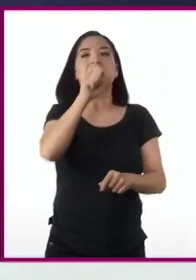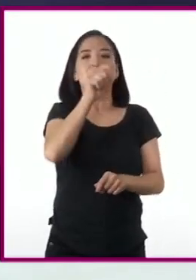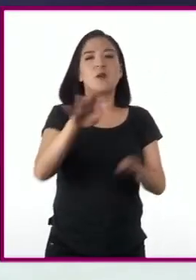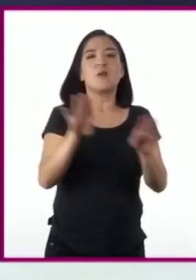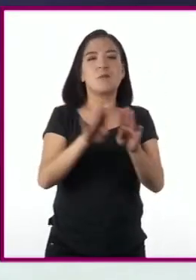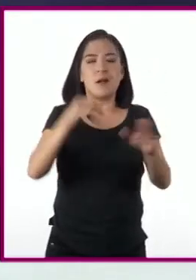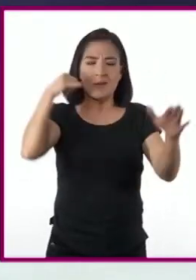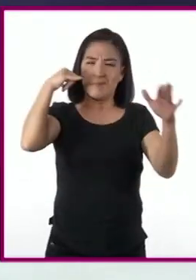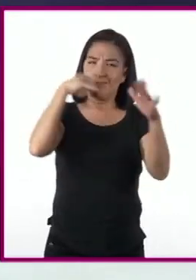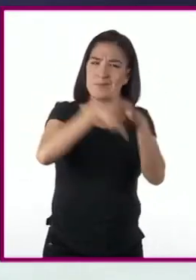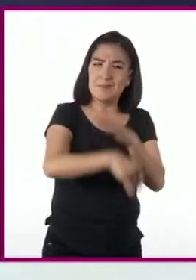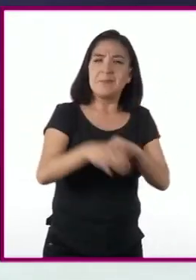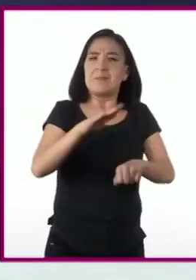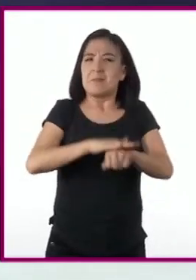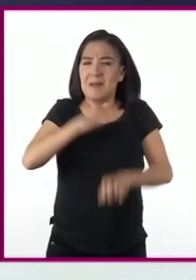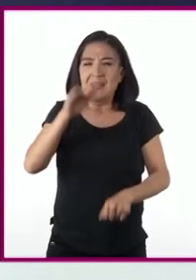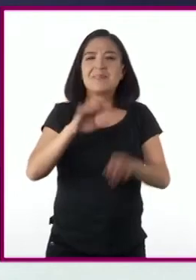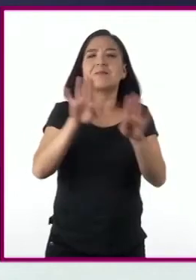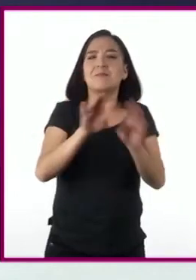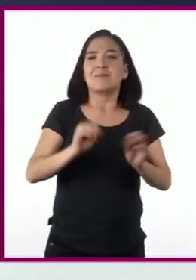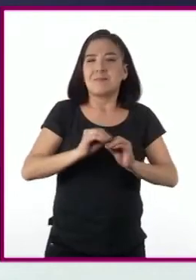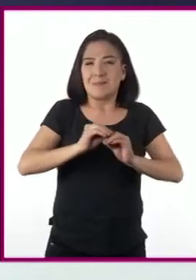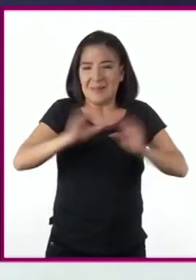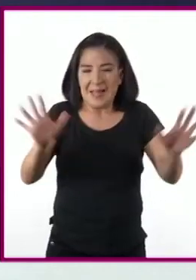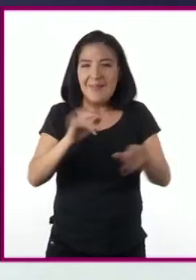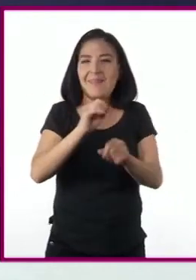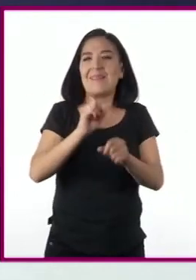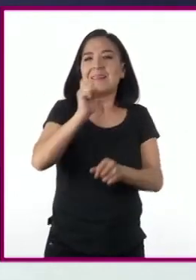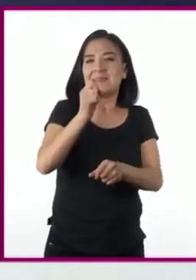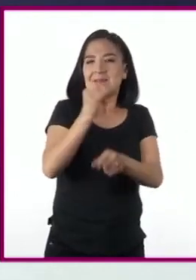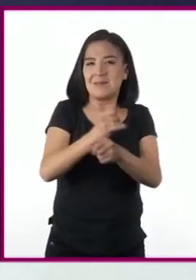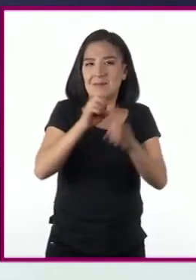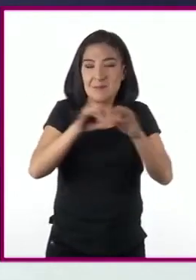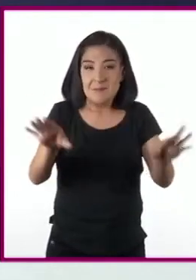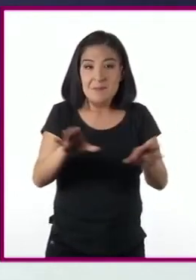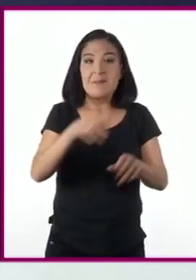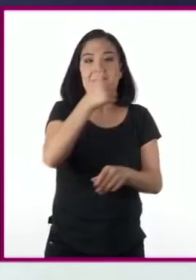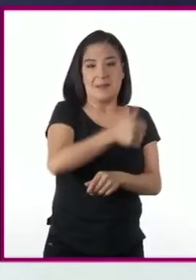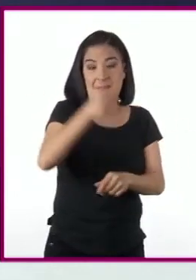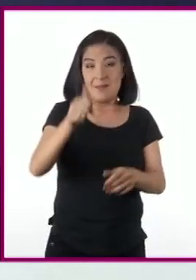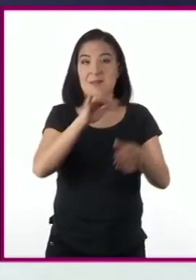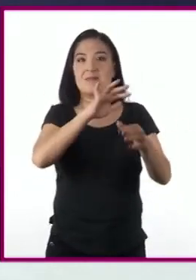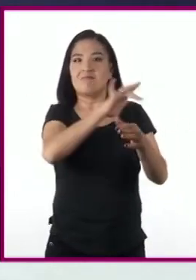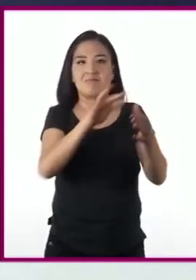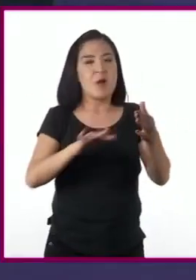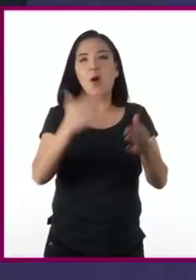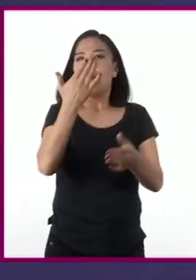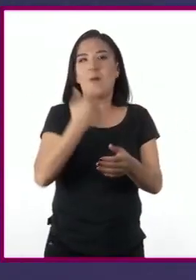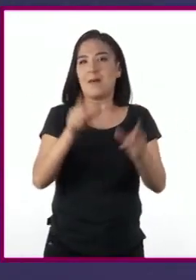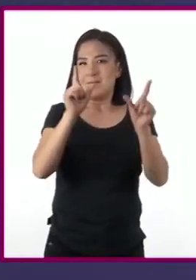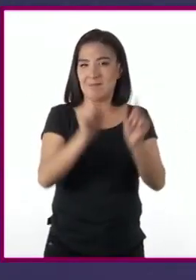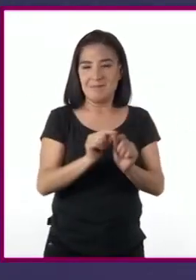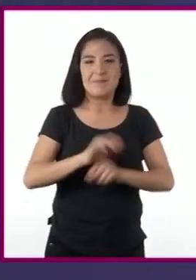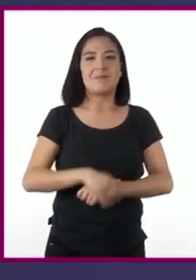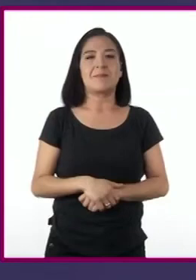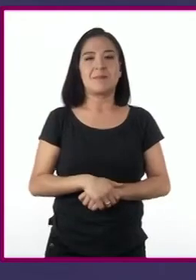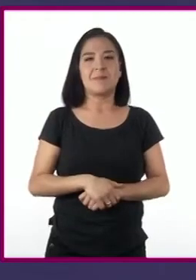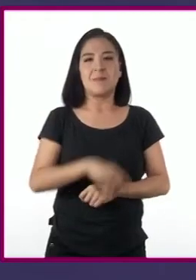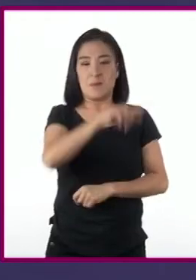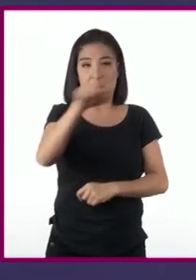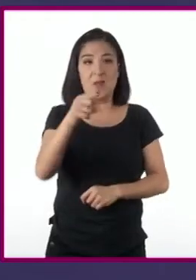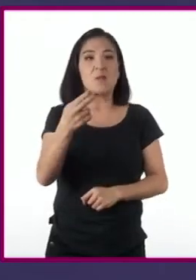para profundizar o aclarar información que nuestros dos extractos no contienen. ¿Han